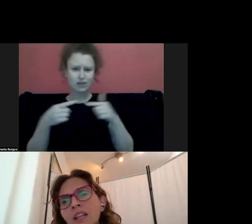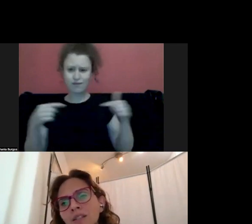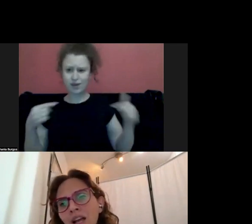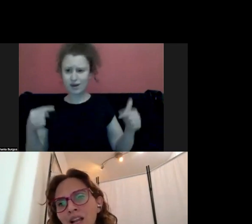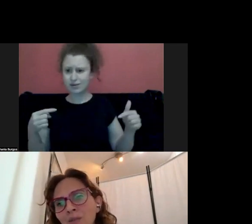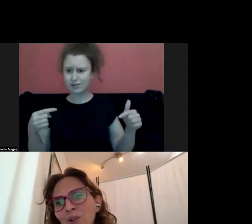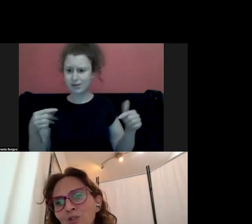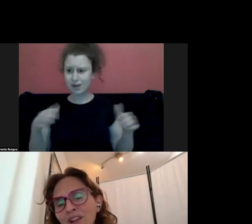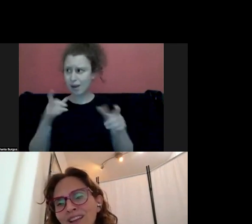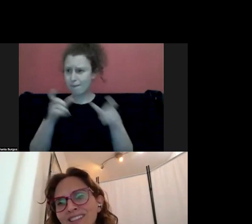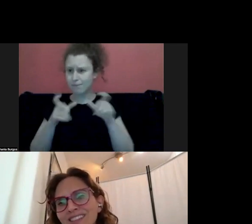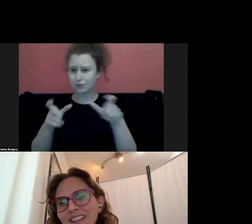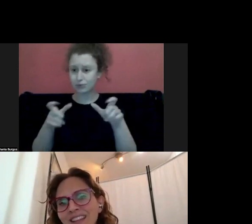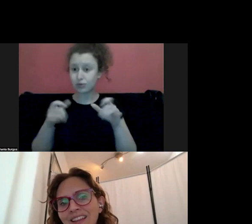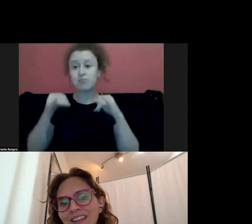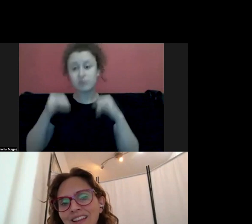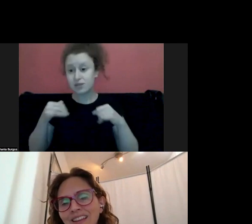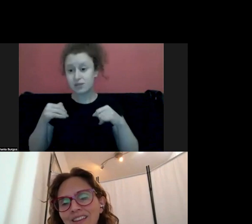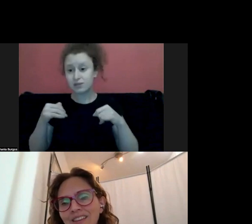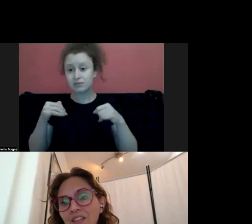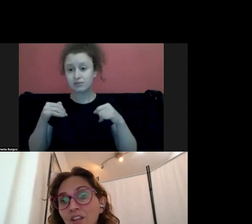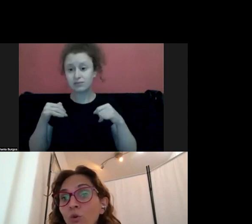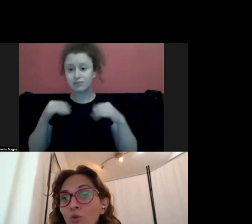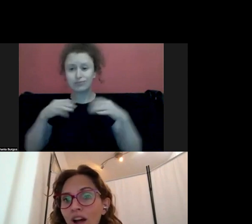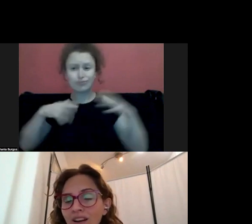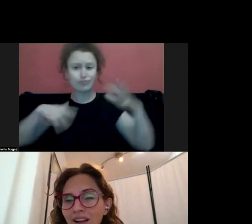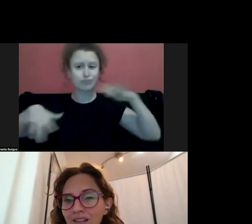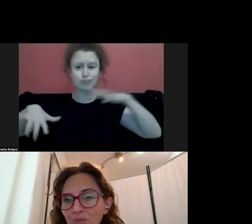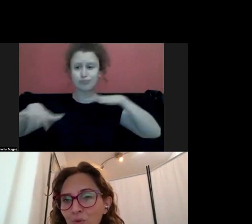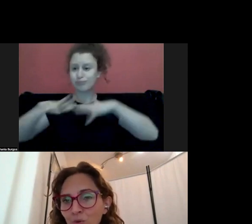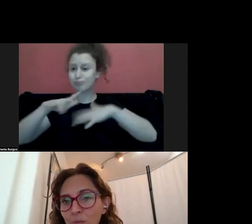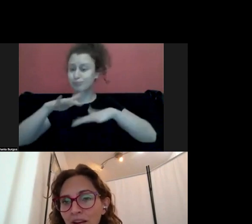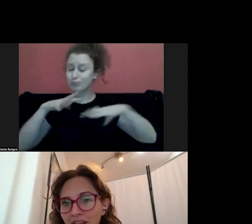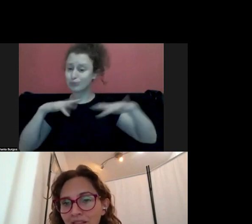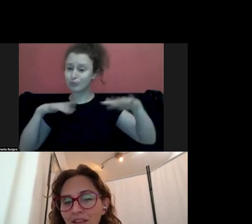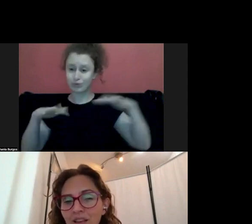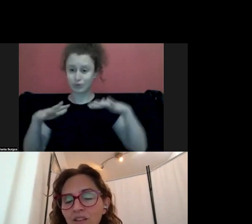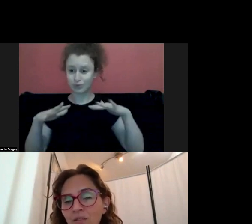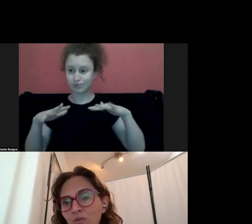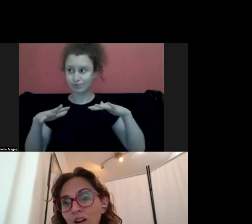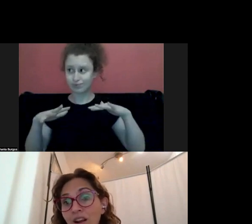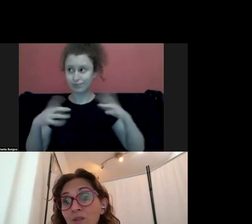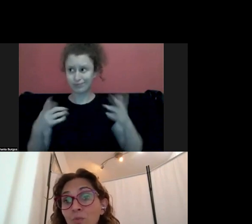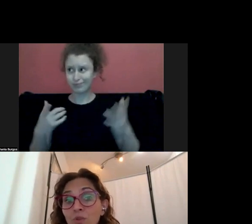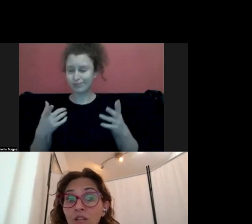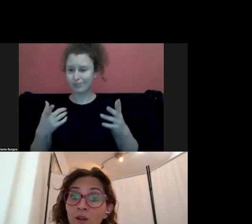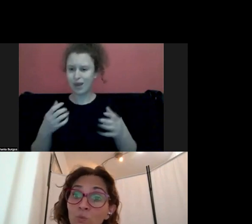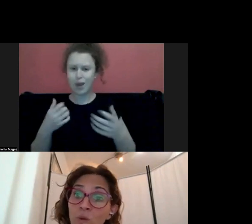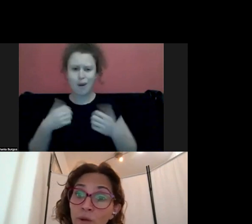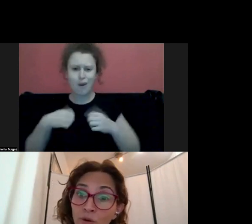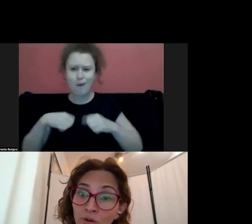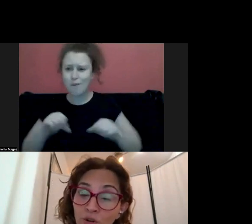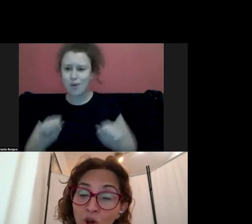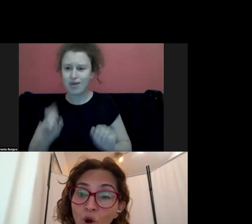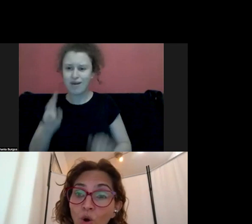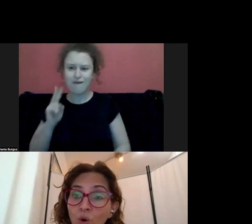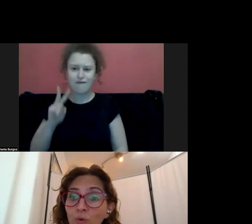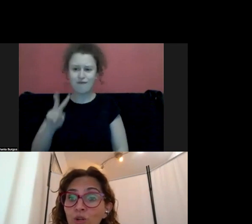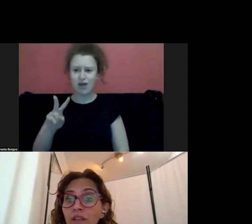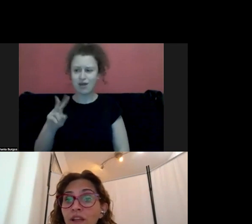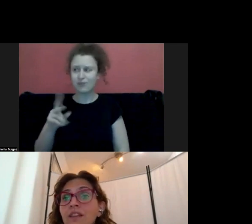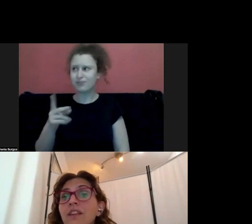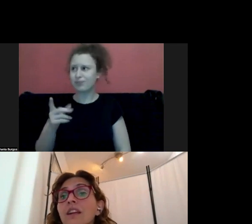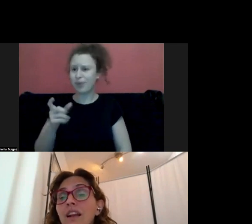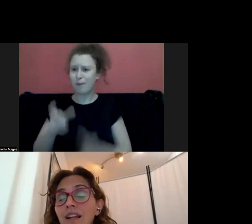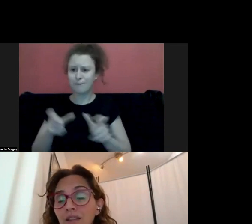que ver a las personas sin juzgarlas por su apariencia, sin juzgarlas porque den un biberón o